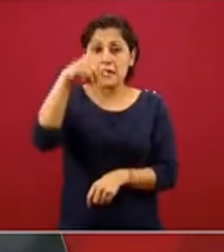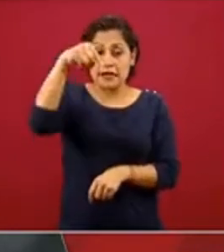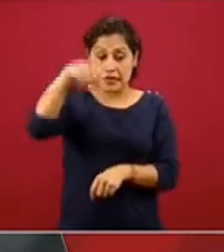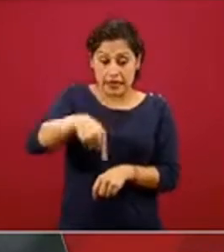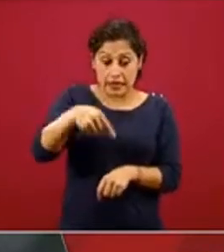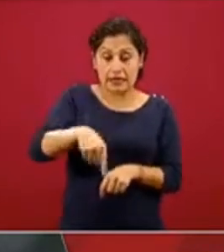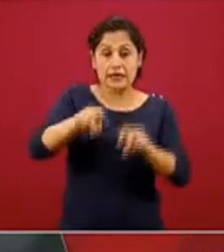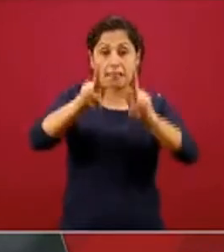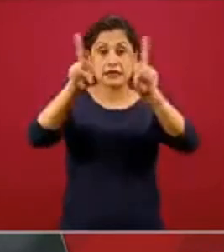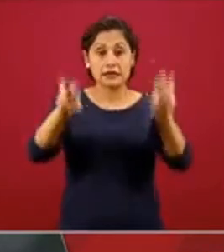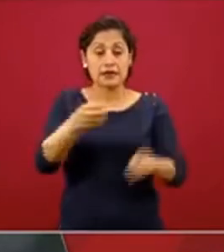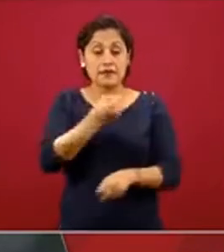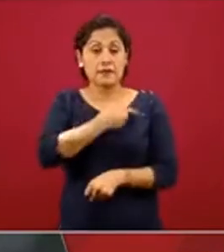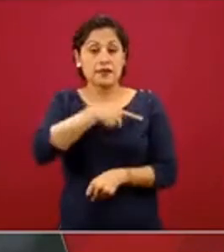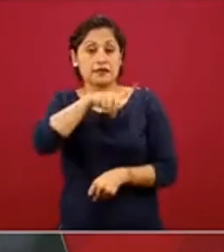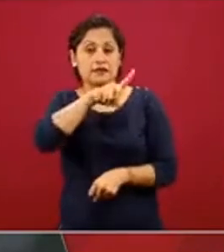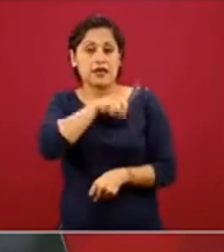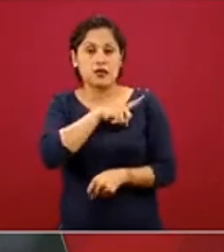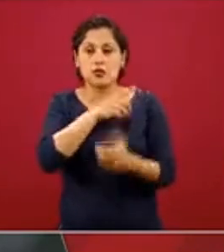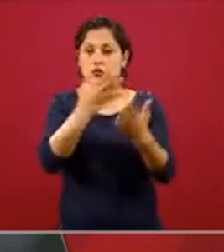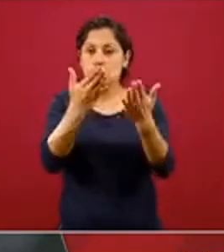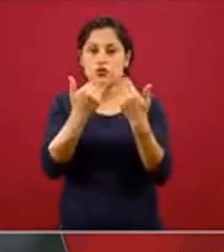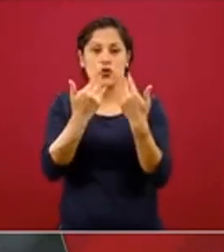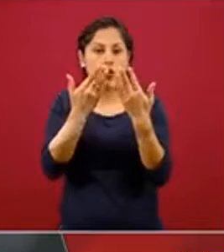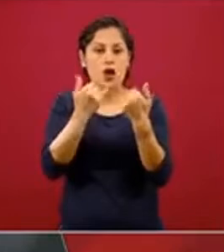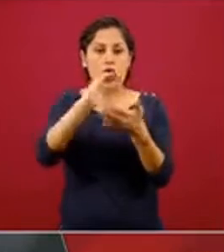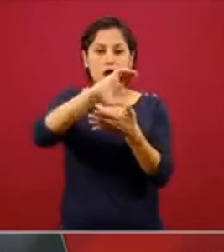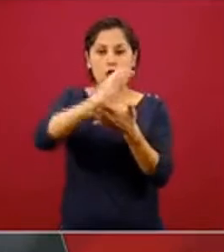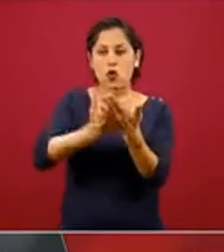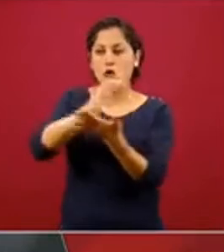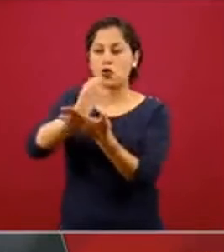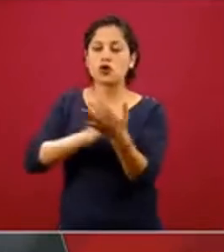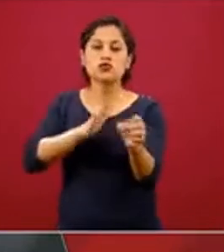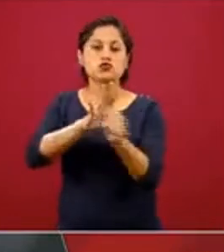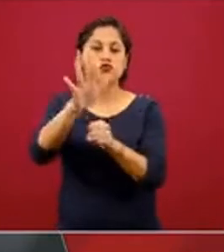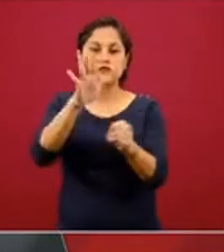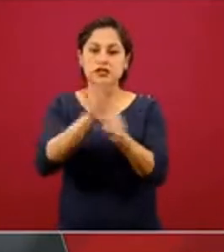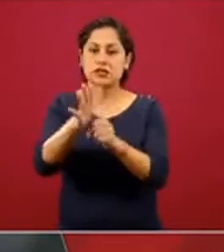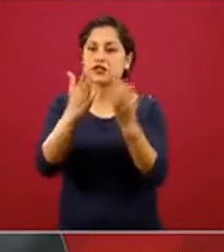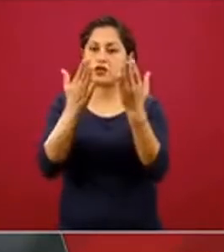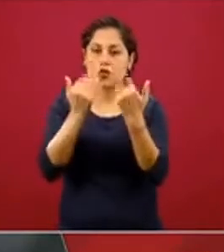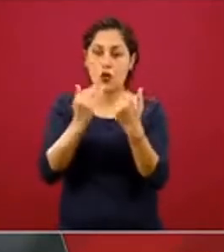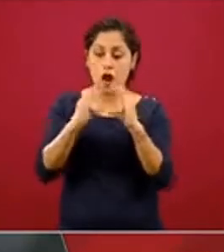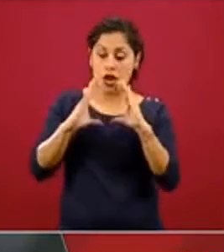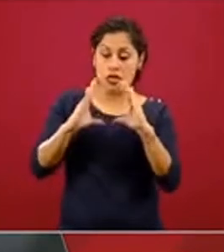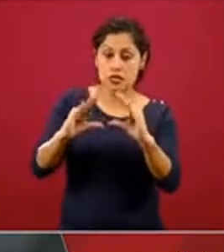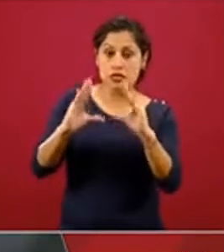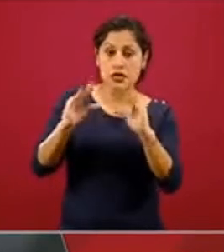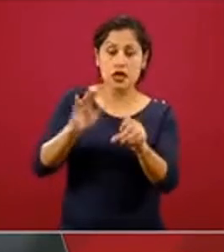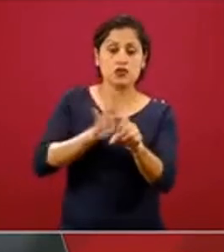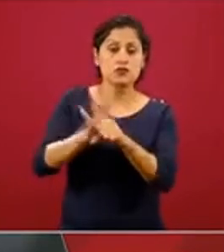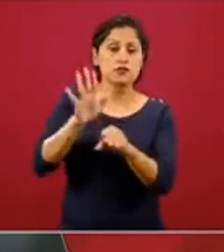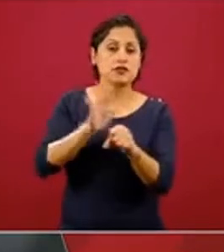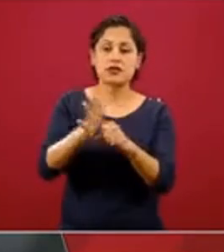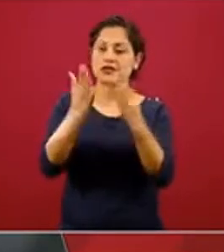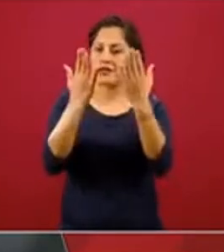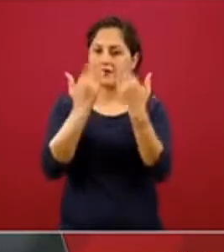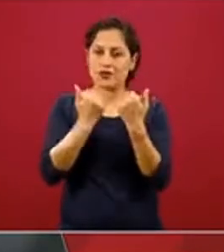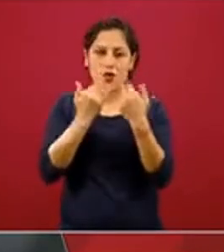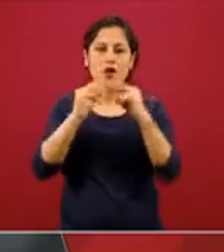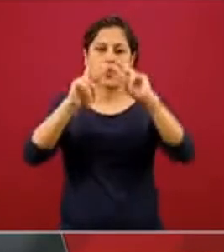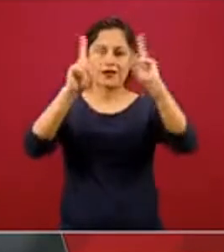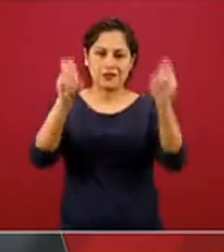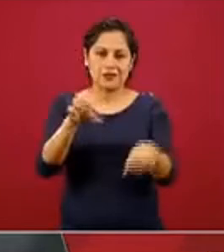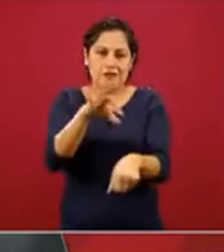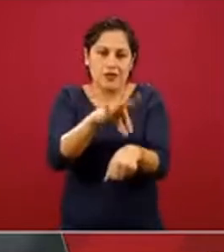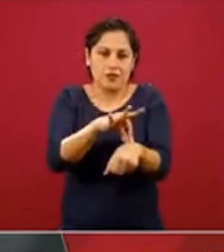la contratación ni la formación de personal de salud, específicamente o especialmente médicos y